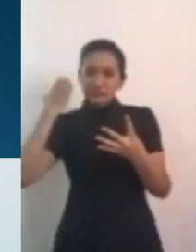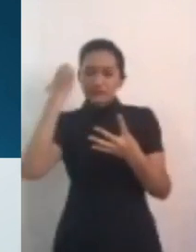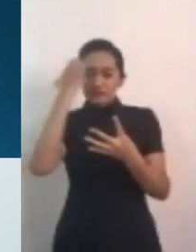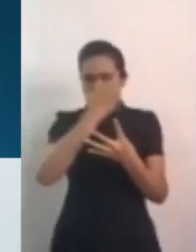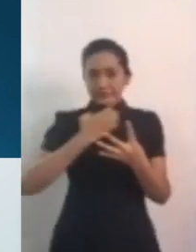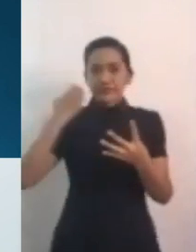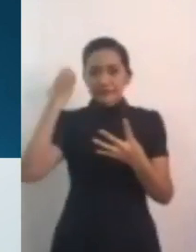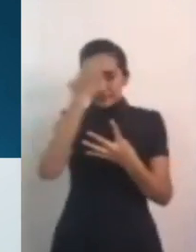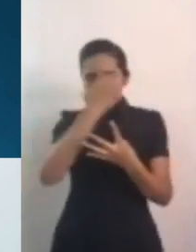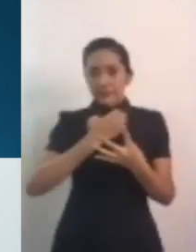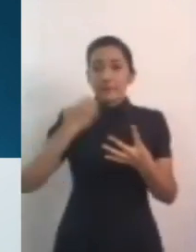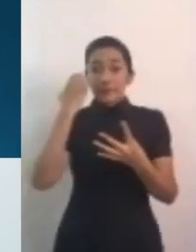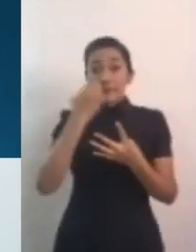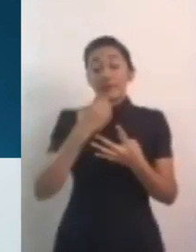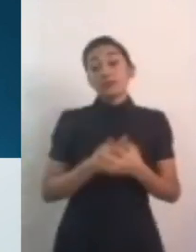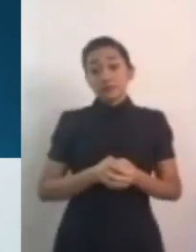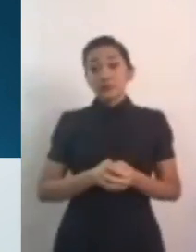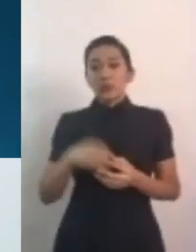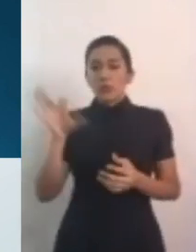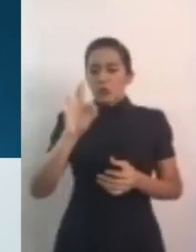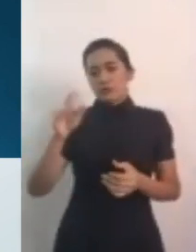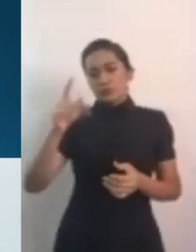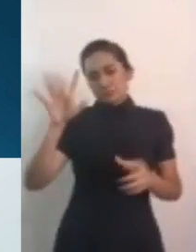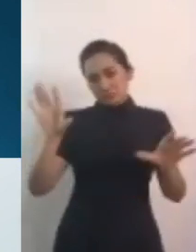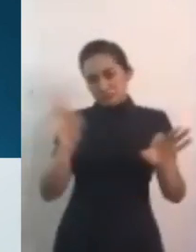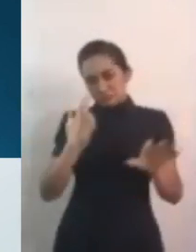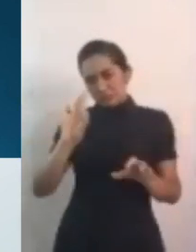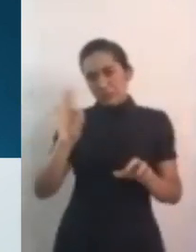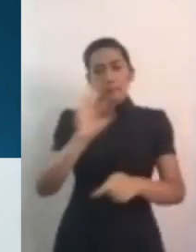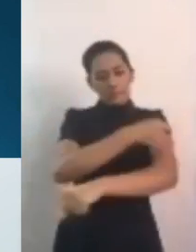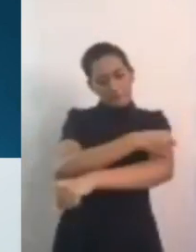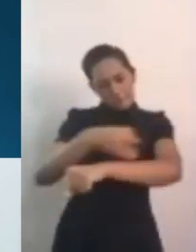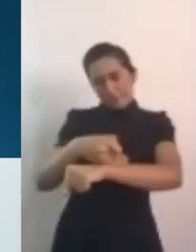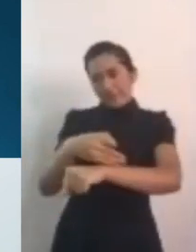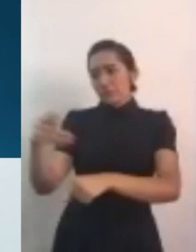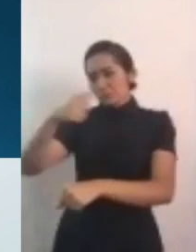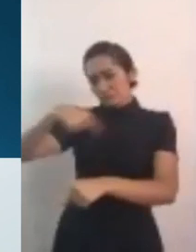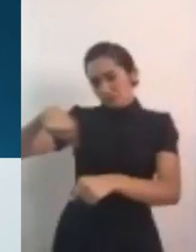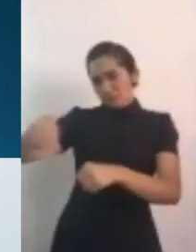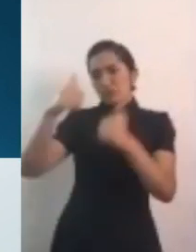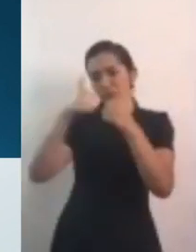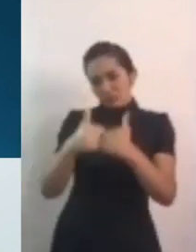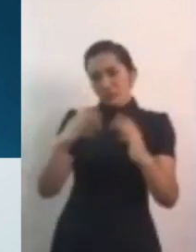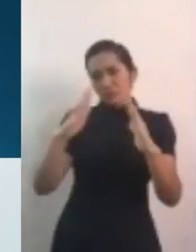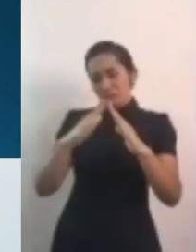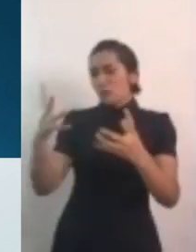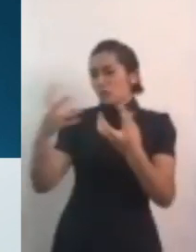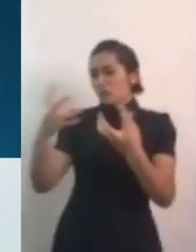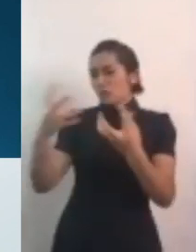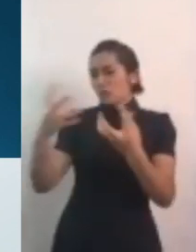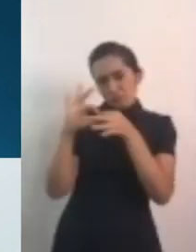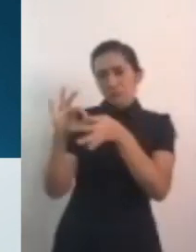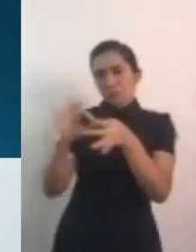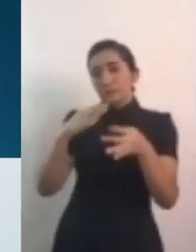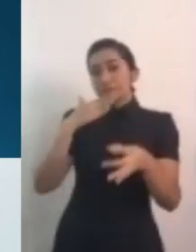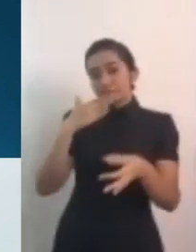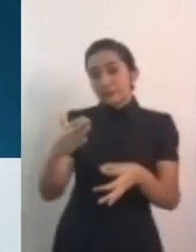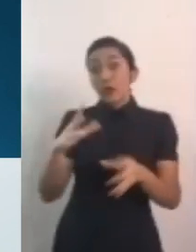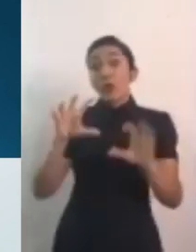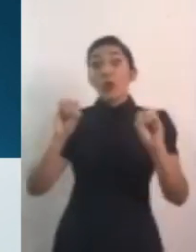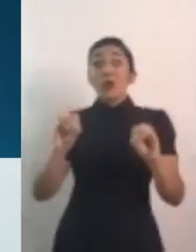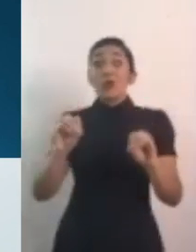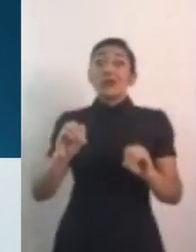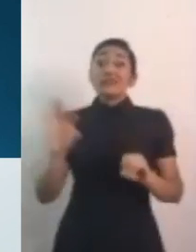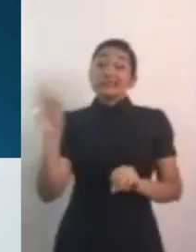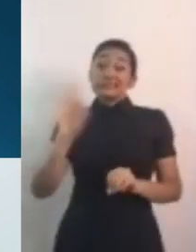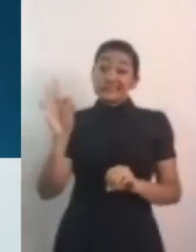lo que ocurre es que hay mejor convivencia en la familia. Pero también puede haber errores, más frustración, se